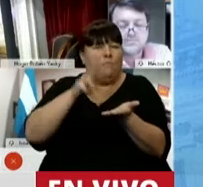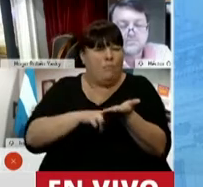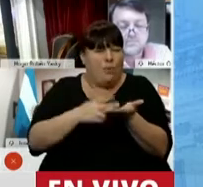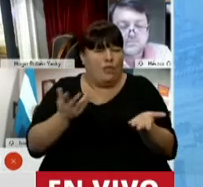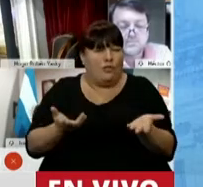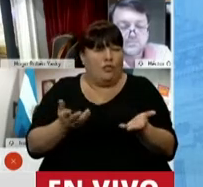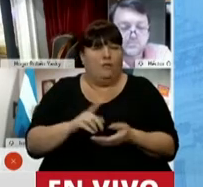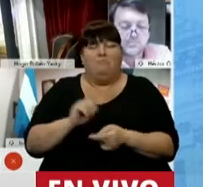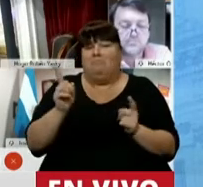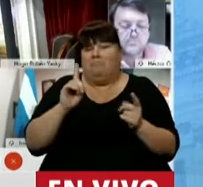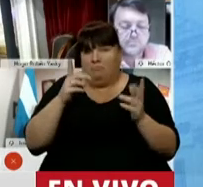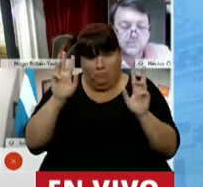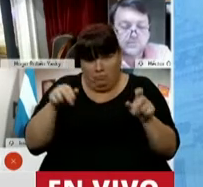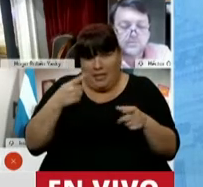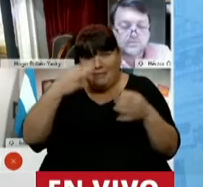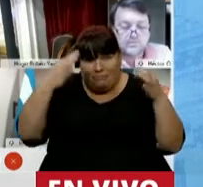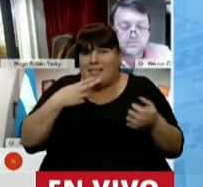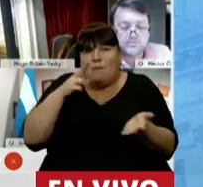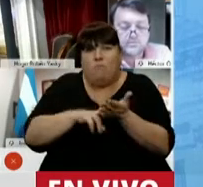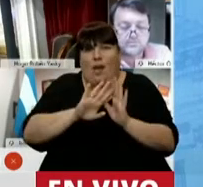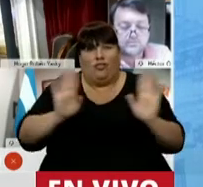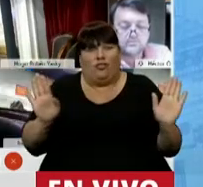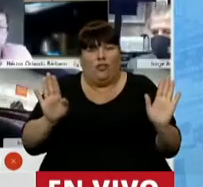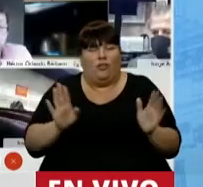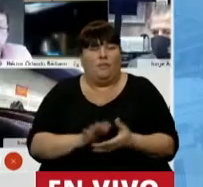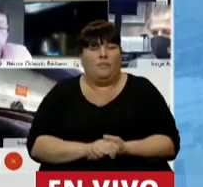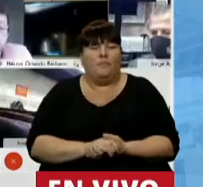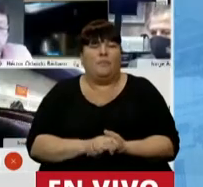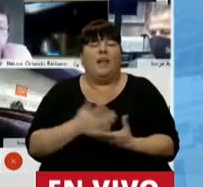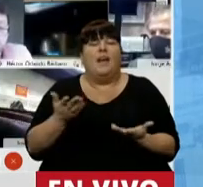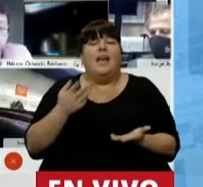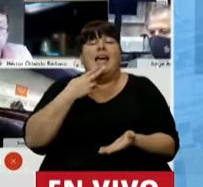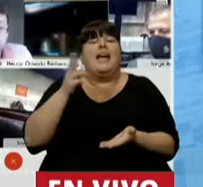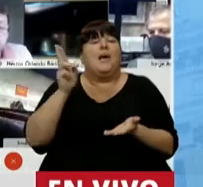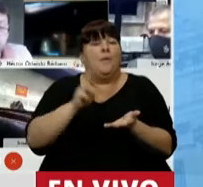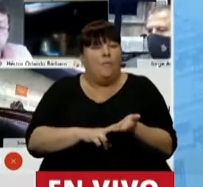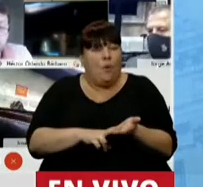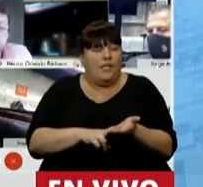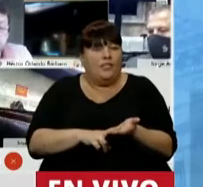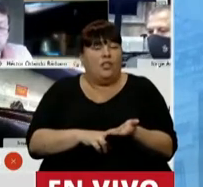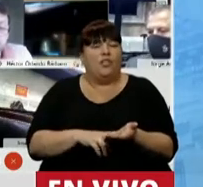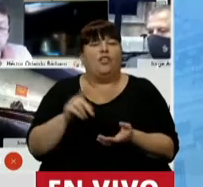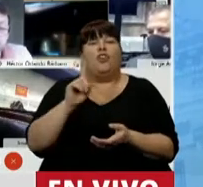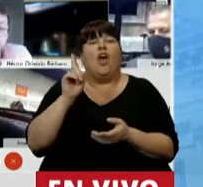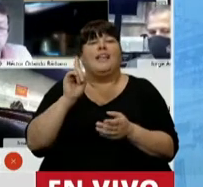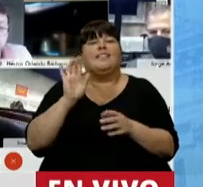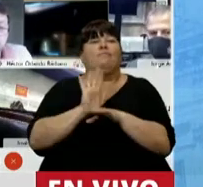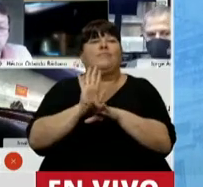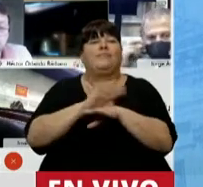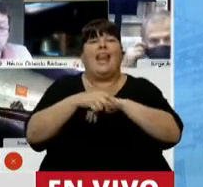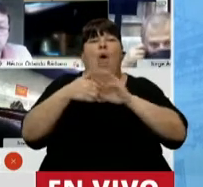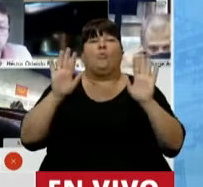modo que no está en discusión que es un impuesto. Los impuestos no son